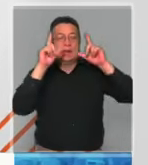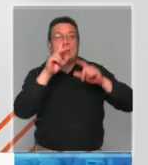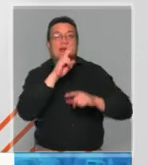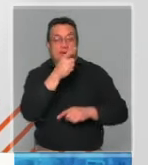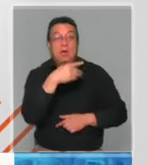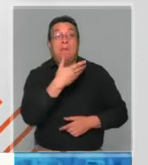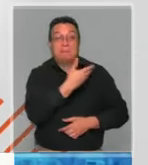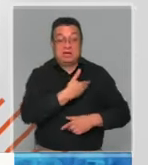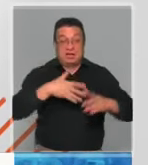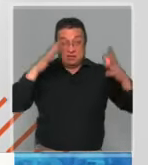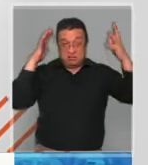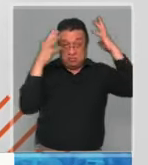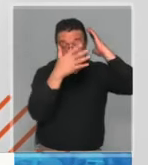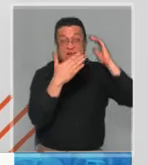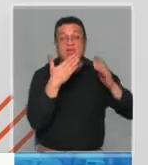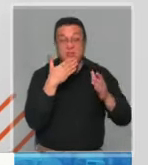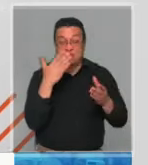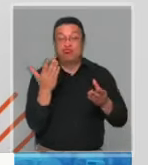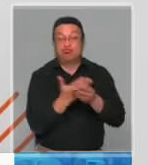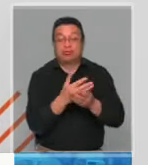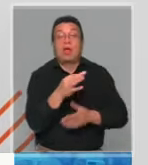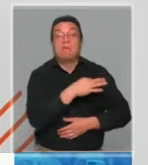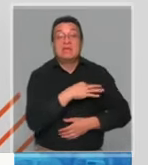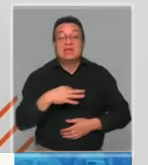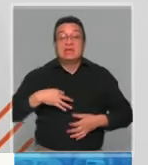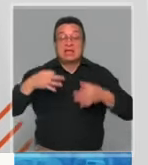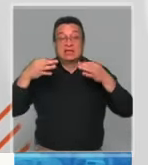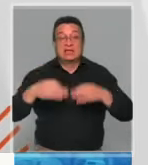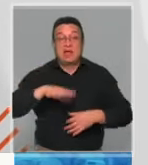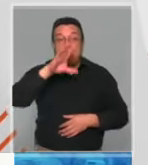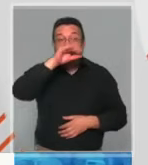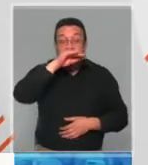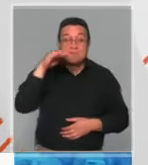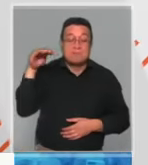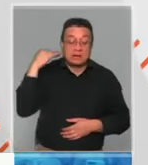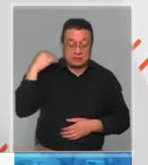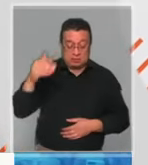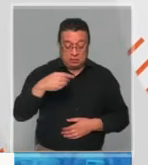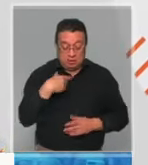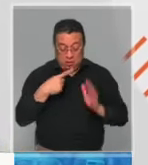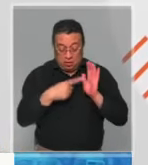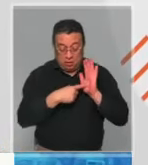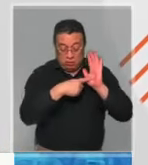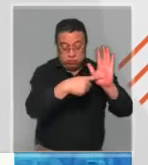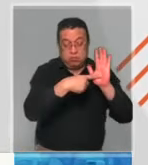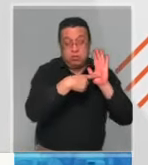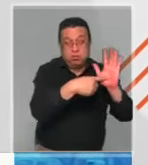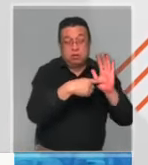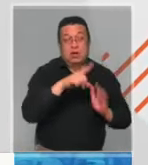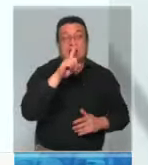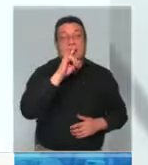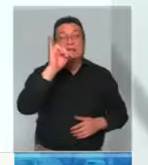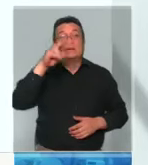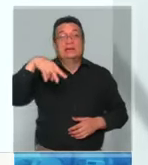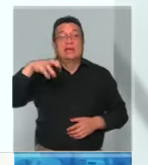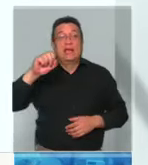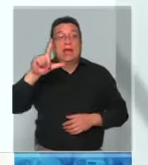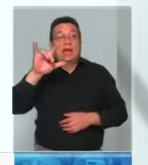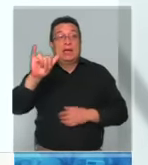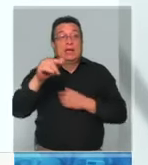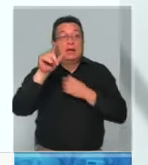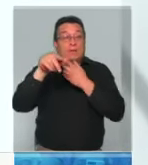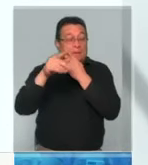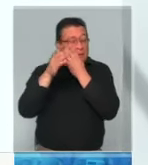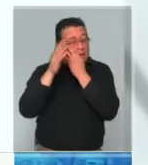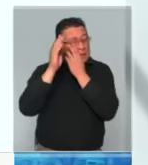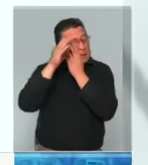propio presidente Javier Milei, la ministra de Seguridad Patricia Bullrich, el presentador Marcelo Tinelli. El hacker que filtró